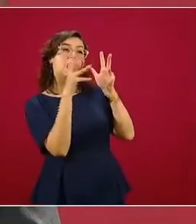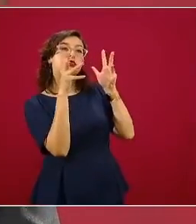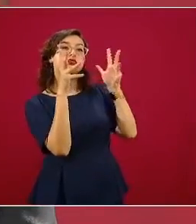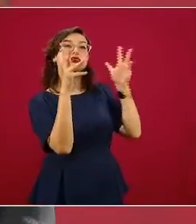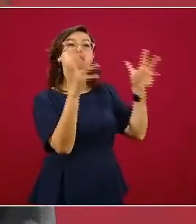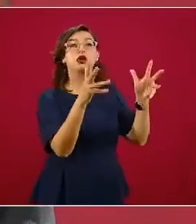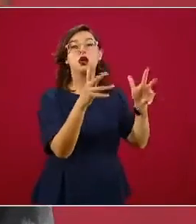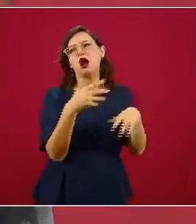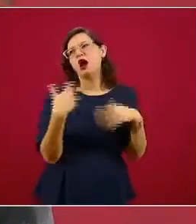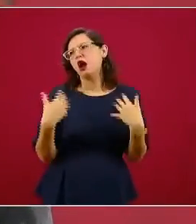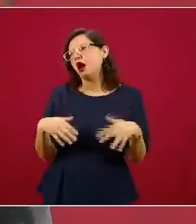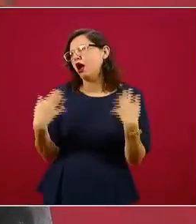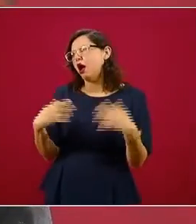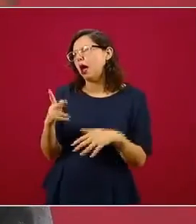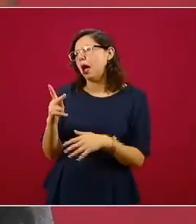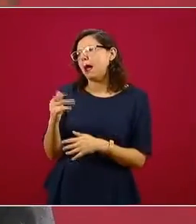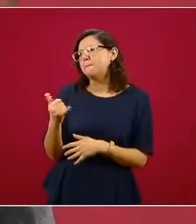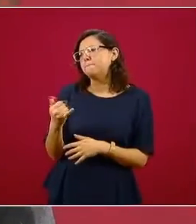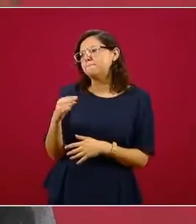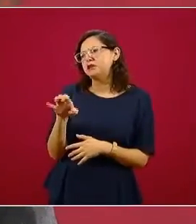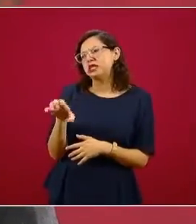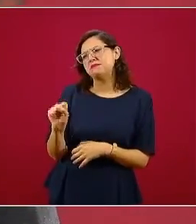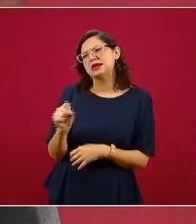para colarse ellos